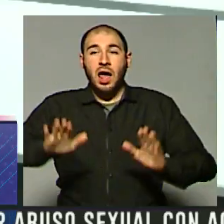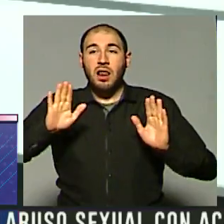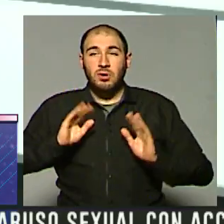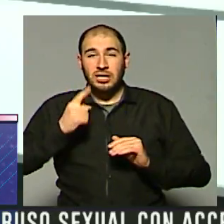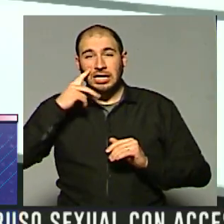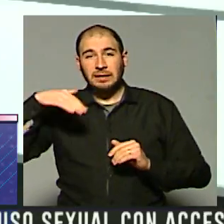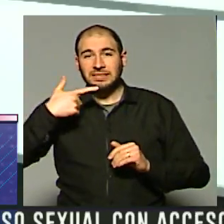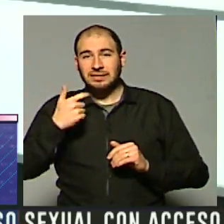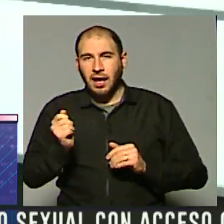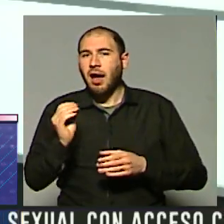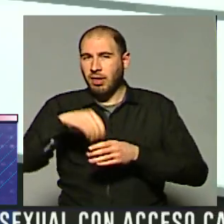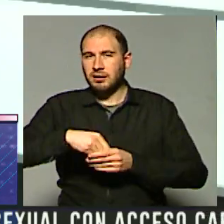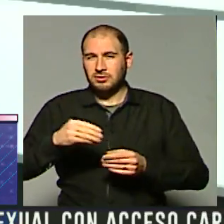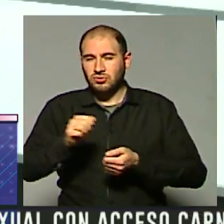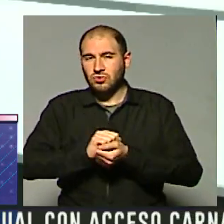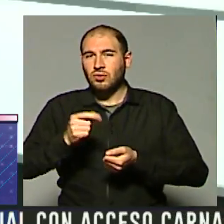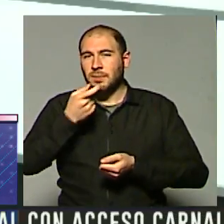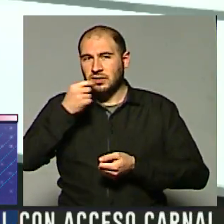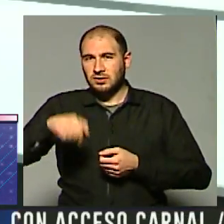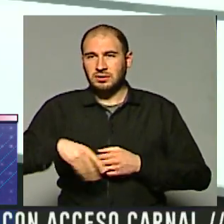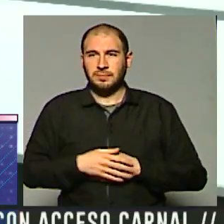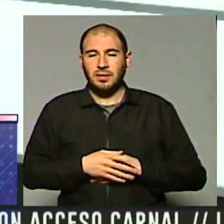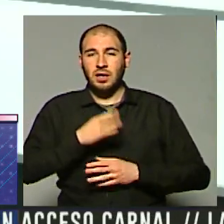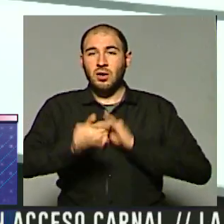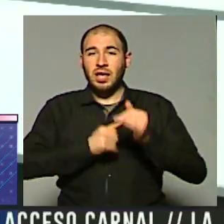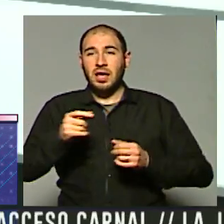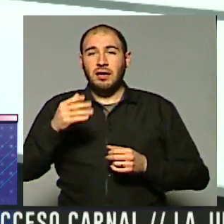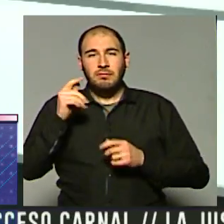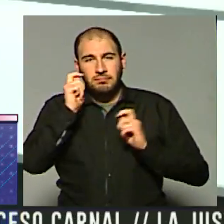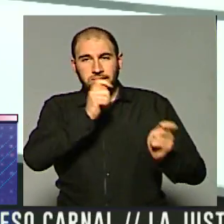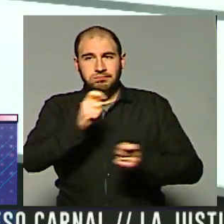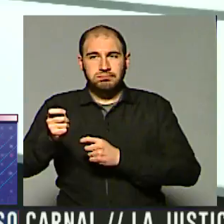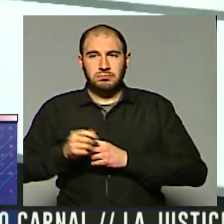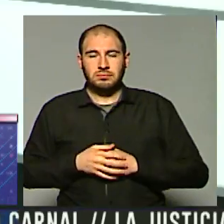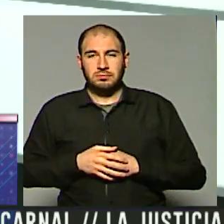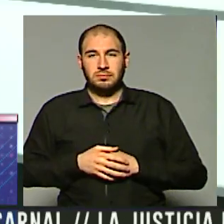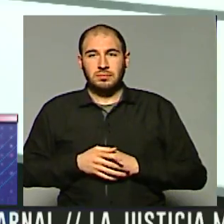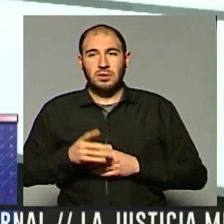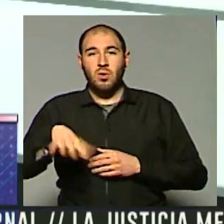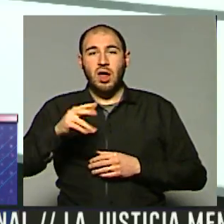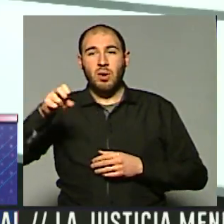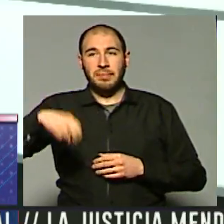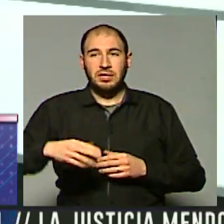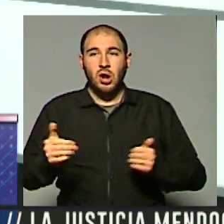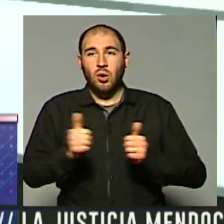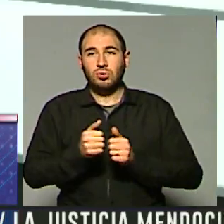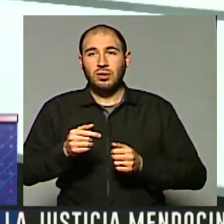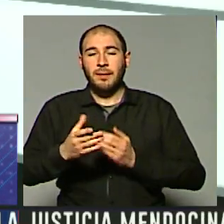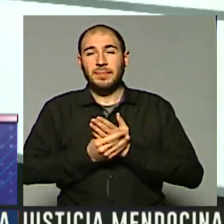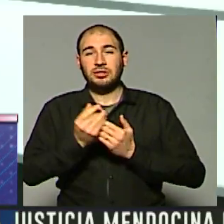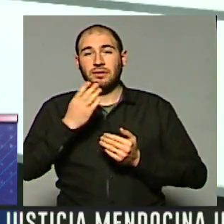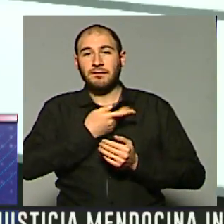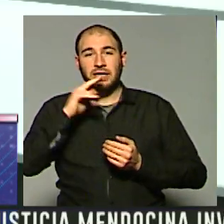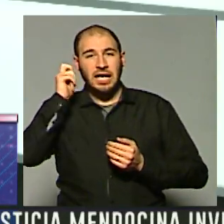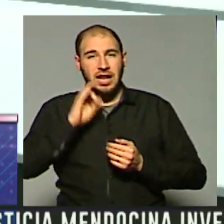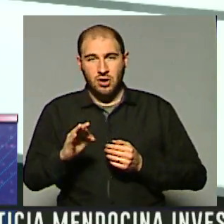de que IMSA esté involucrada, la empresa mendocina. Lo hizo durante el recorrido que hicieron por Guaymallén junto al ministro Frigerio. Vamos